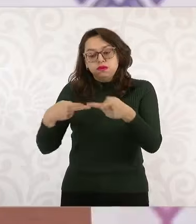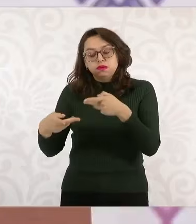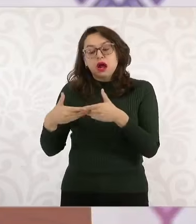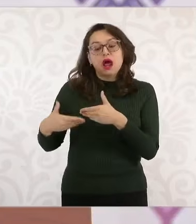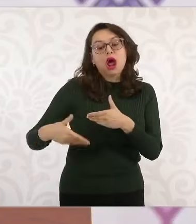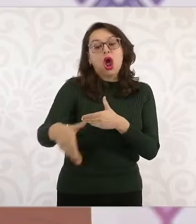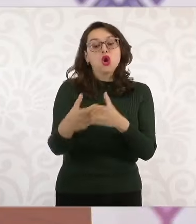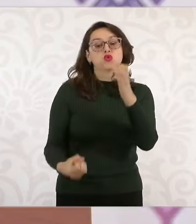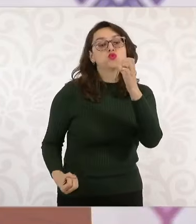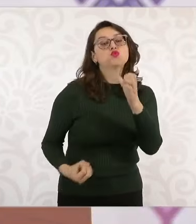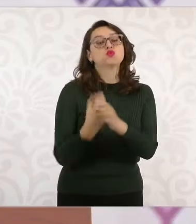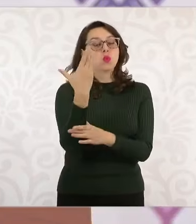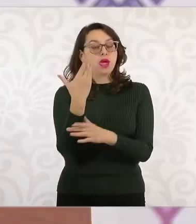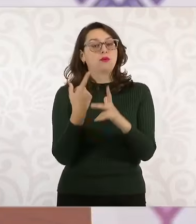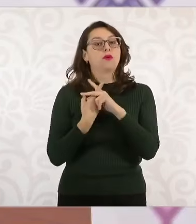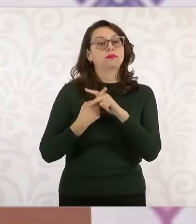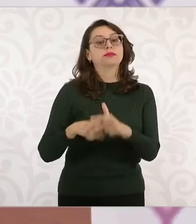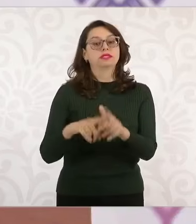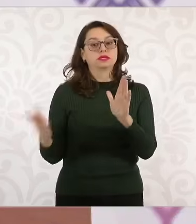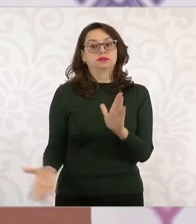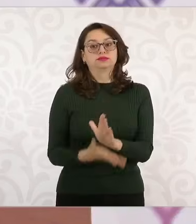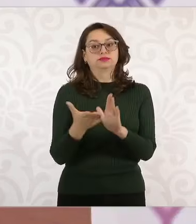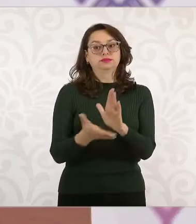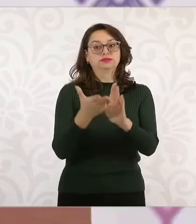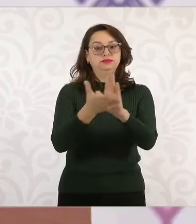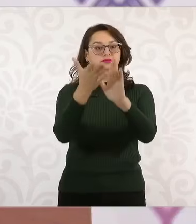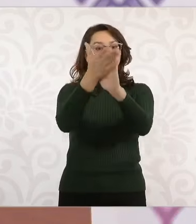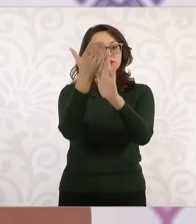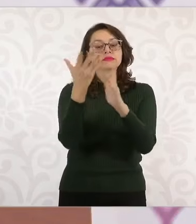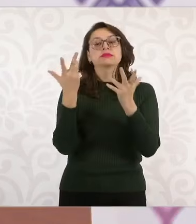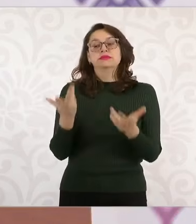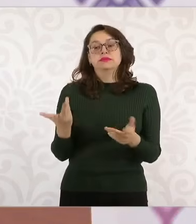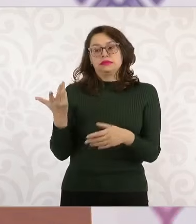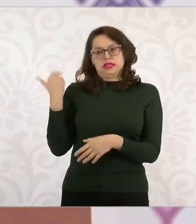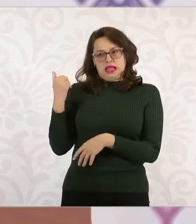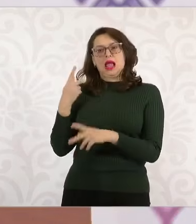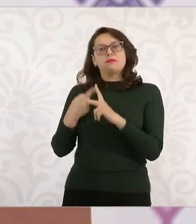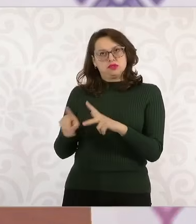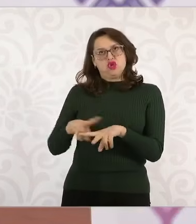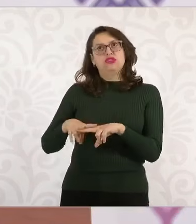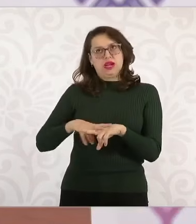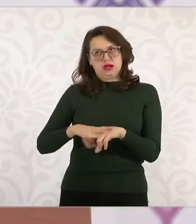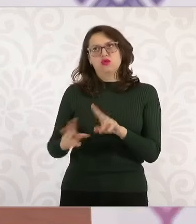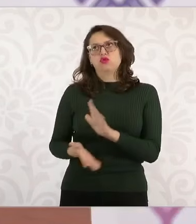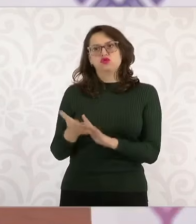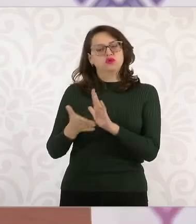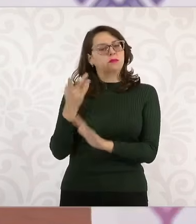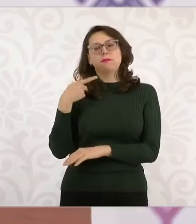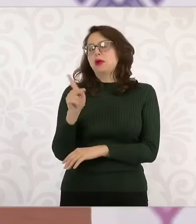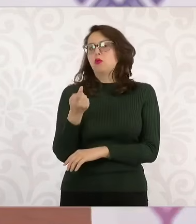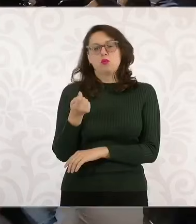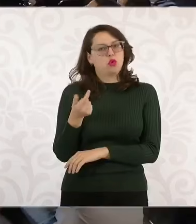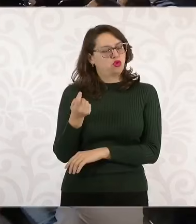pues ya inició la construcción principalmente de los trenes y algunas otras obras fundamentales. Se